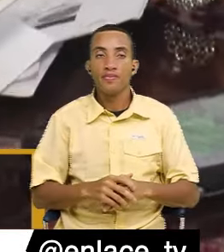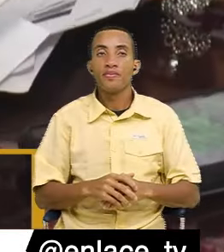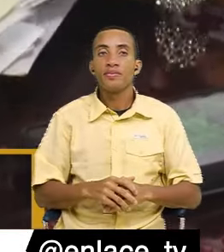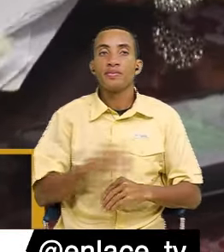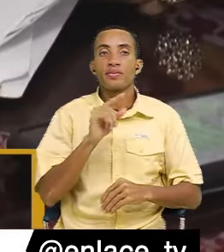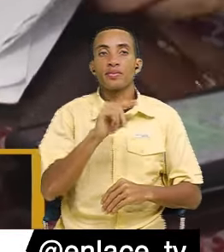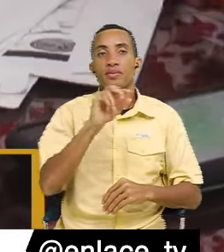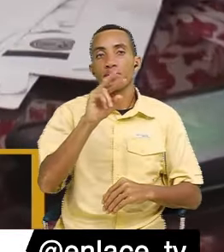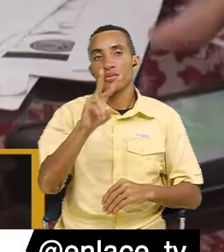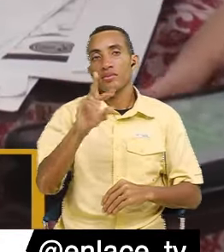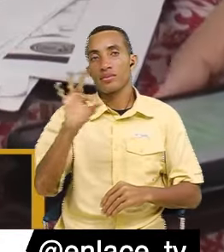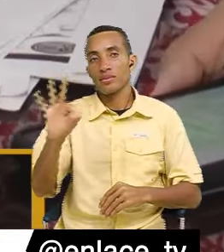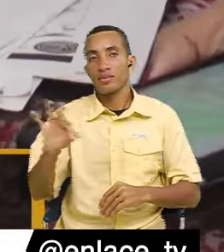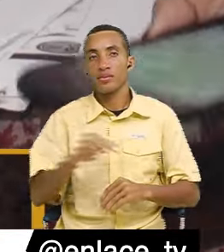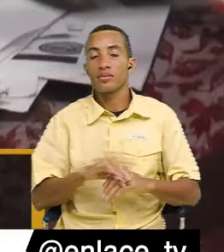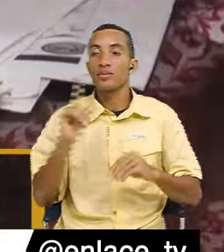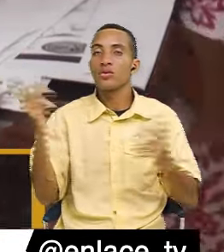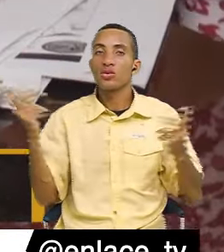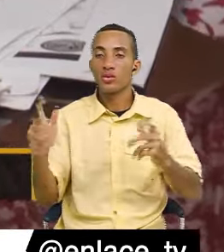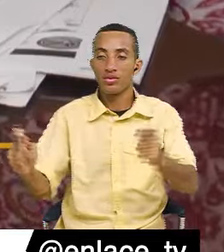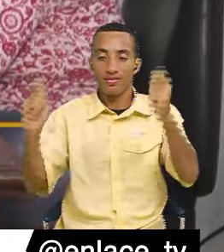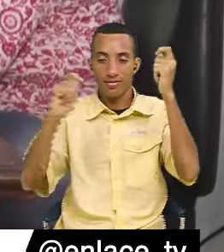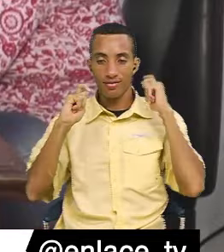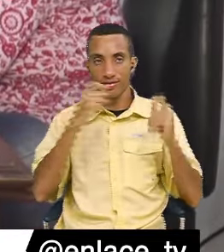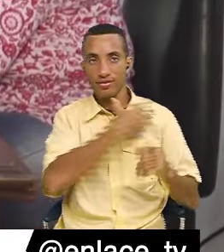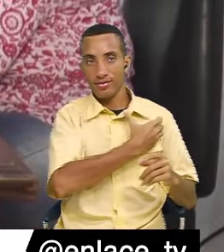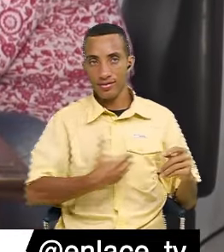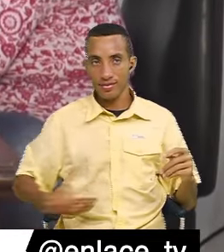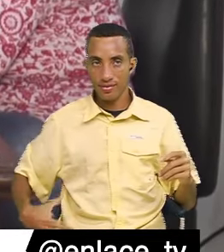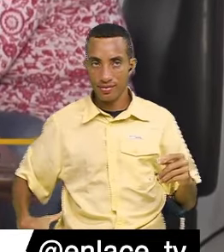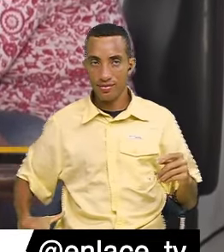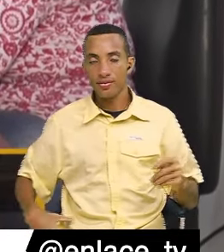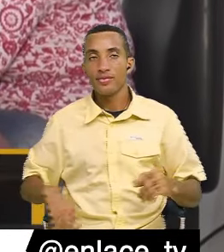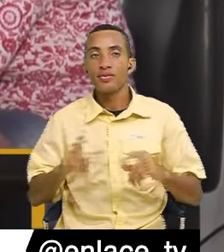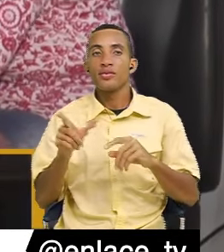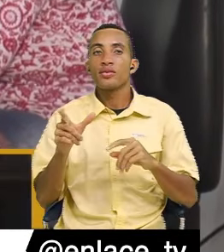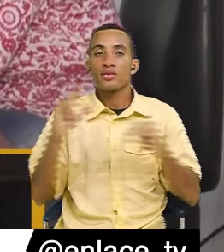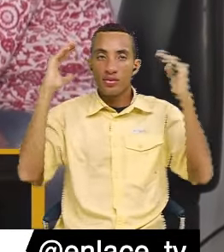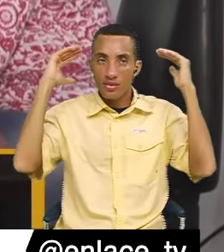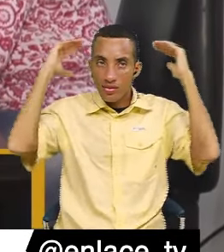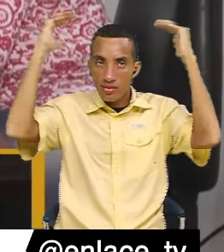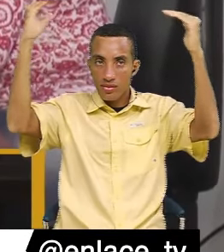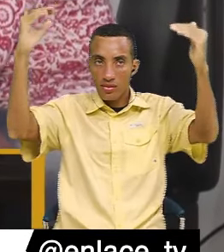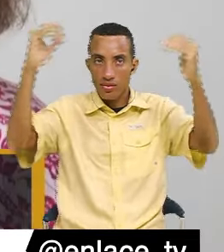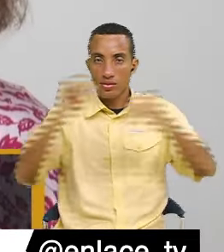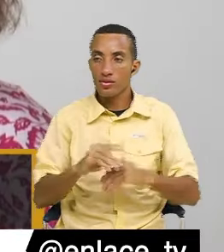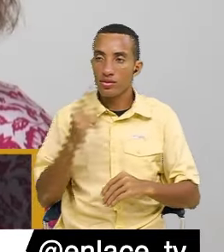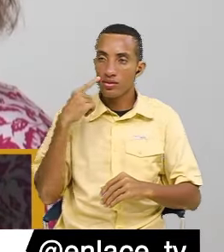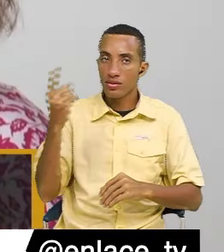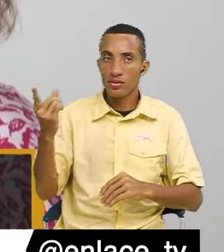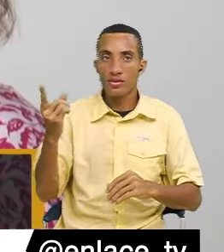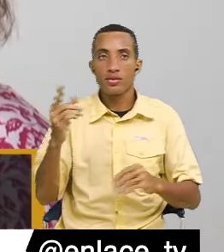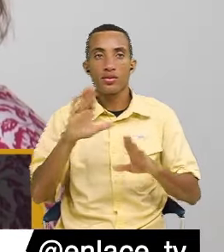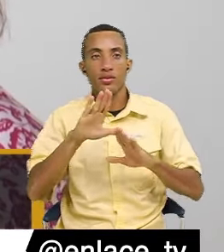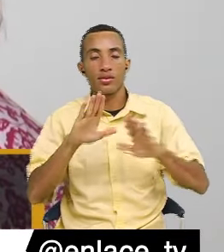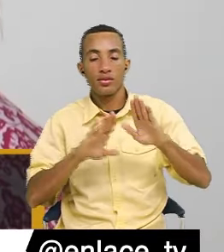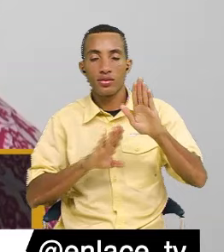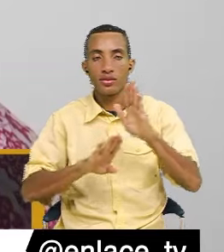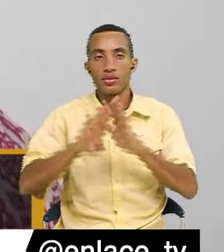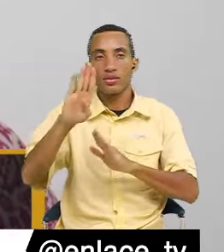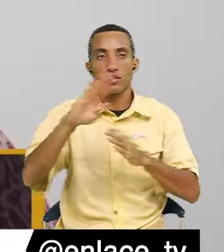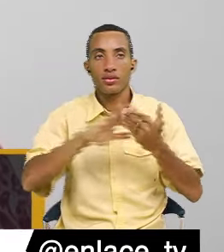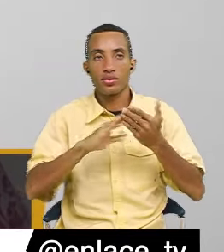que se posesionan este viernes en el Coliseo Luis F. Castellanos. Así lo hace saber la coordinadora de la Oficina de Desarrollo Comunitario. Pues hemos programado para